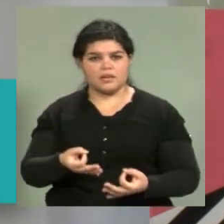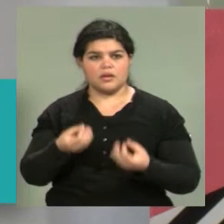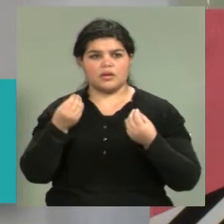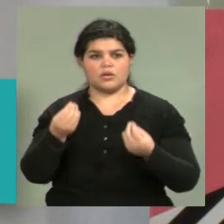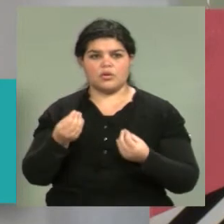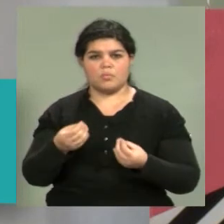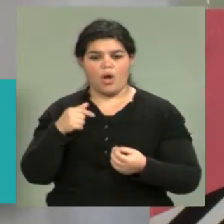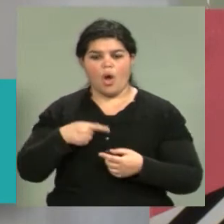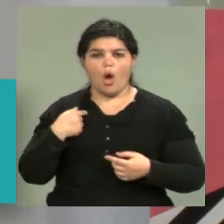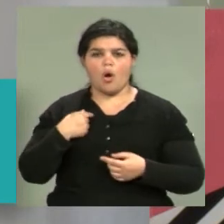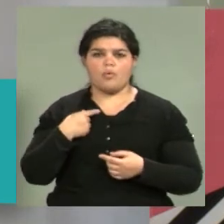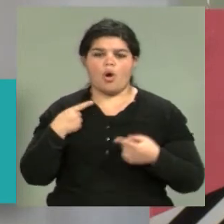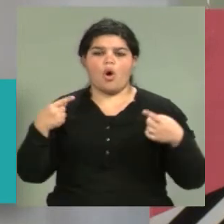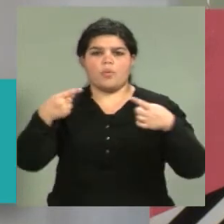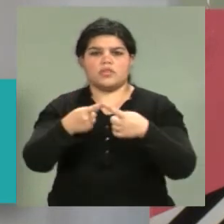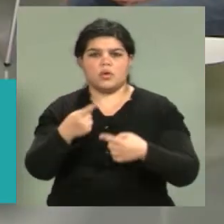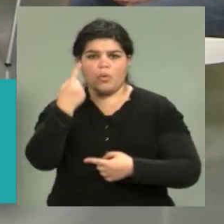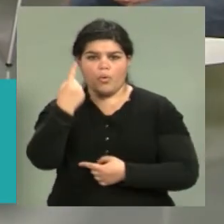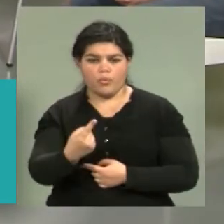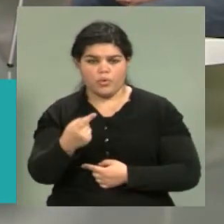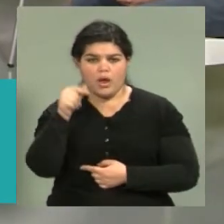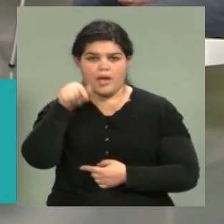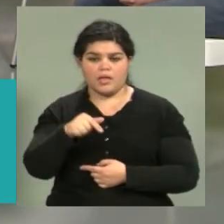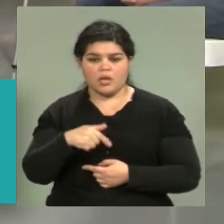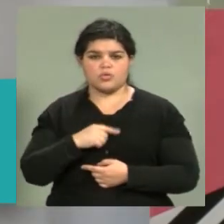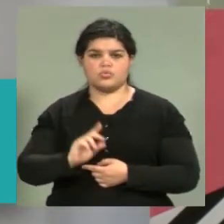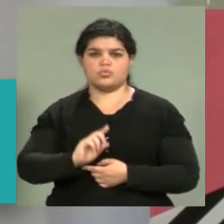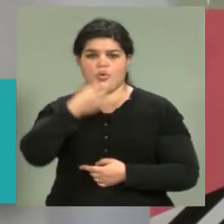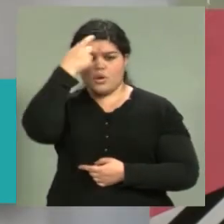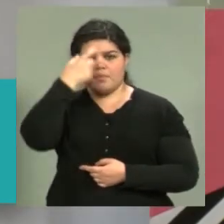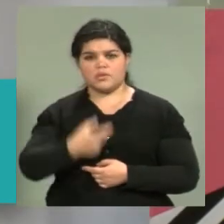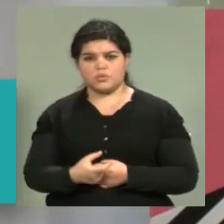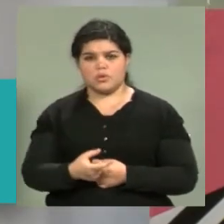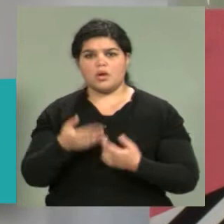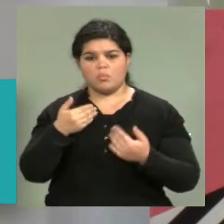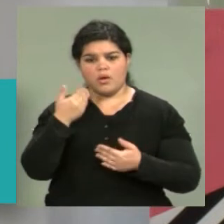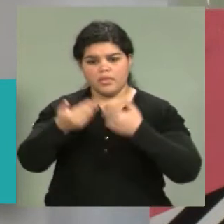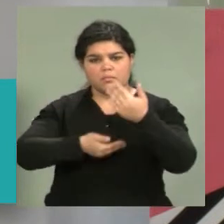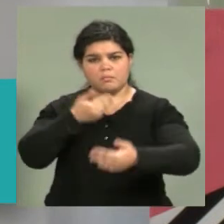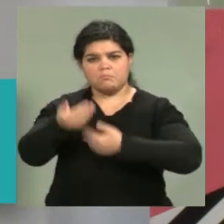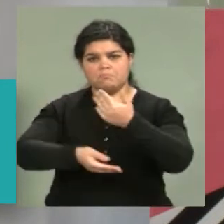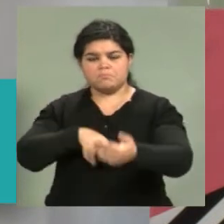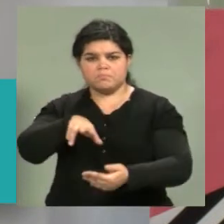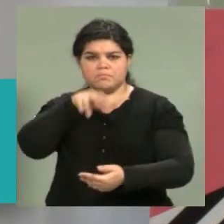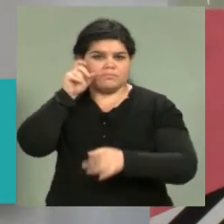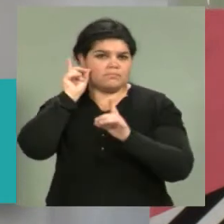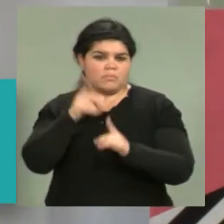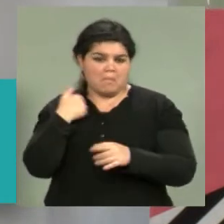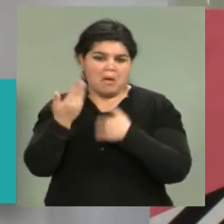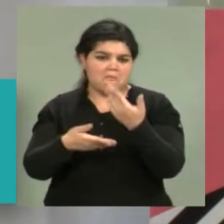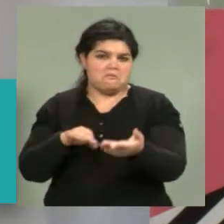un propósito, y ese propósito está hasta que el ser humano por sus propios medios puede mantenerse respirando, y ese propósito yo